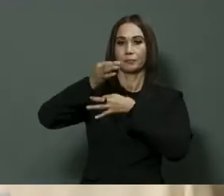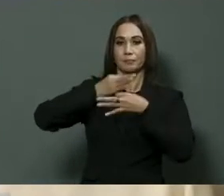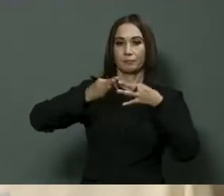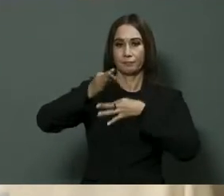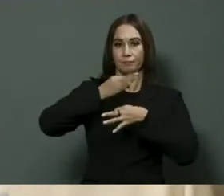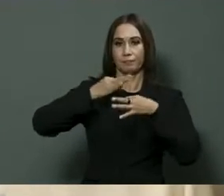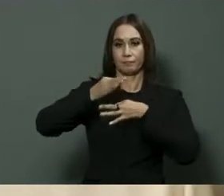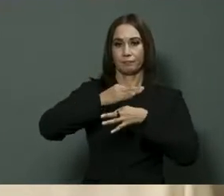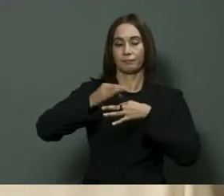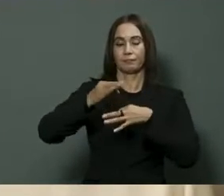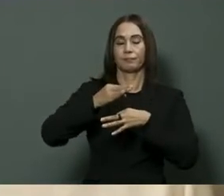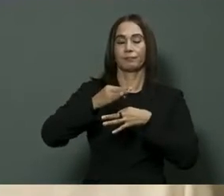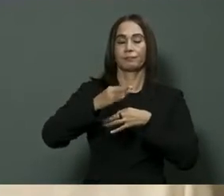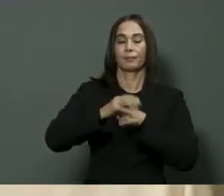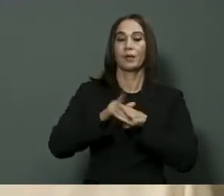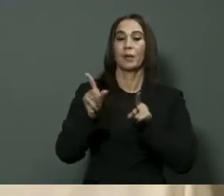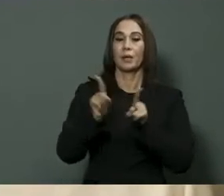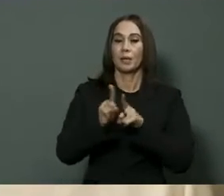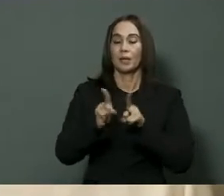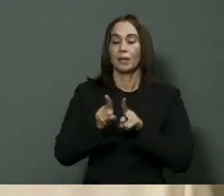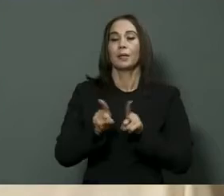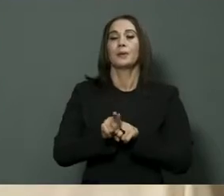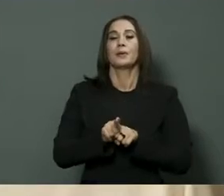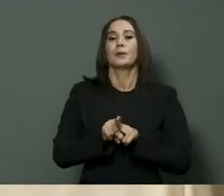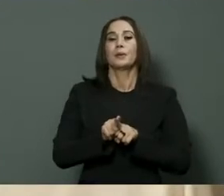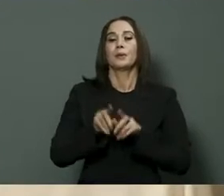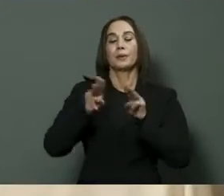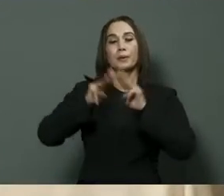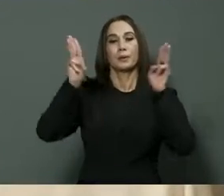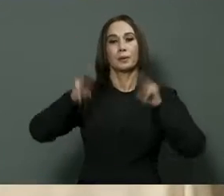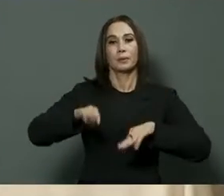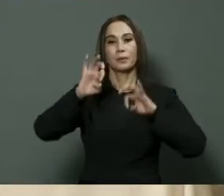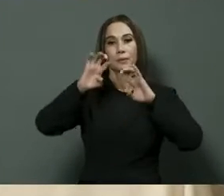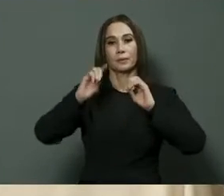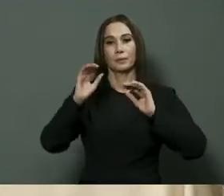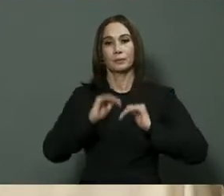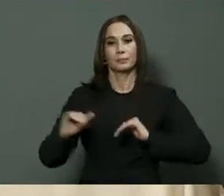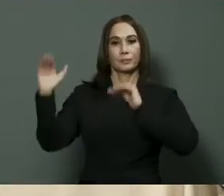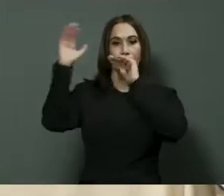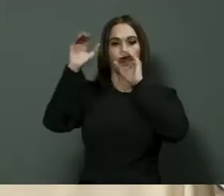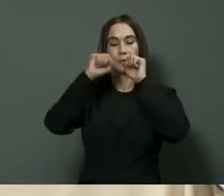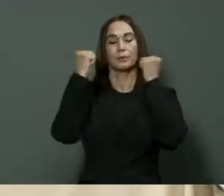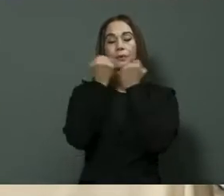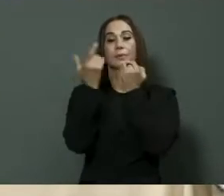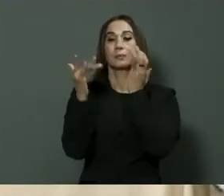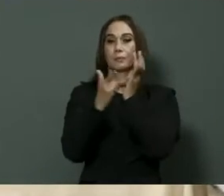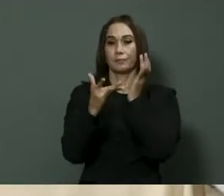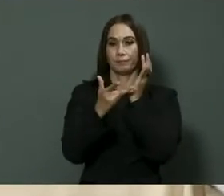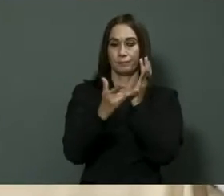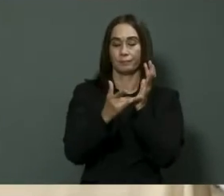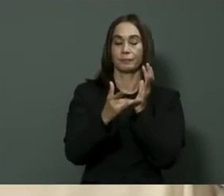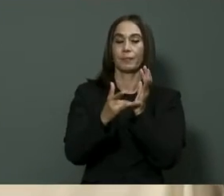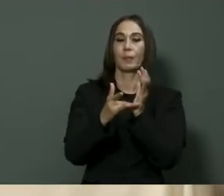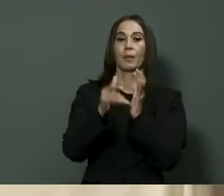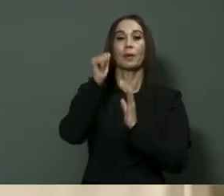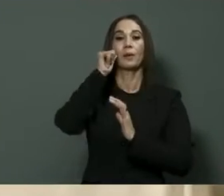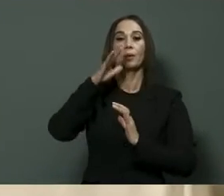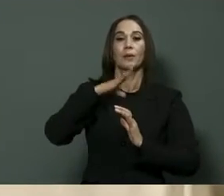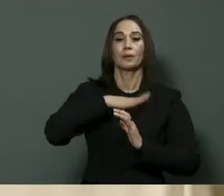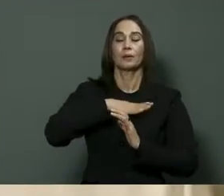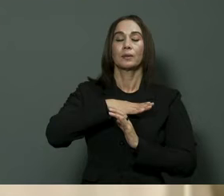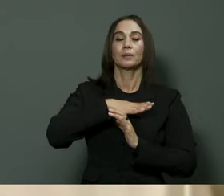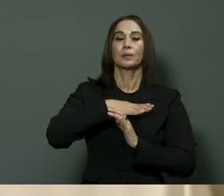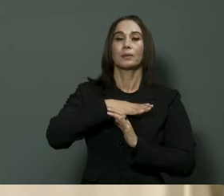provincia Duarte. Señor Franklin García Fermín, ministro de Educación Superior, Ciencia y Tecnología. Señora Luz del